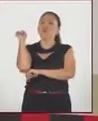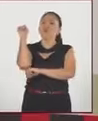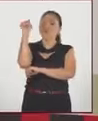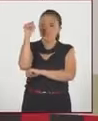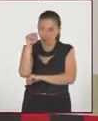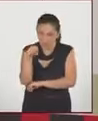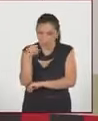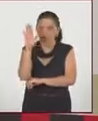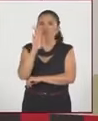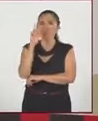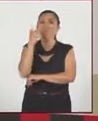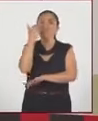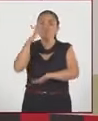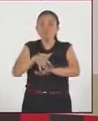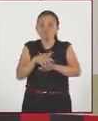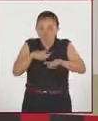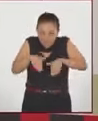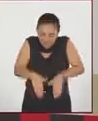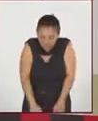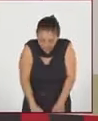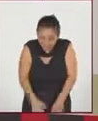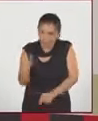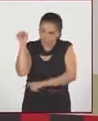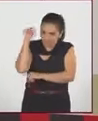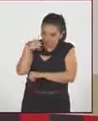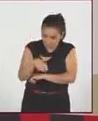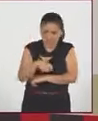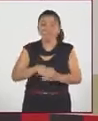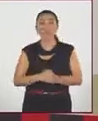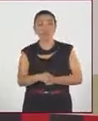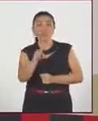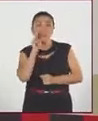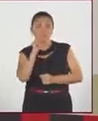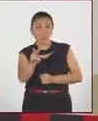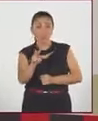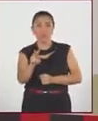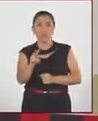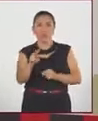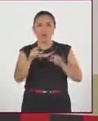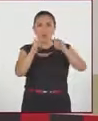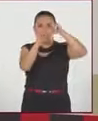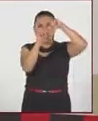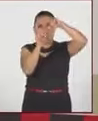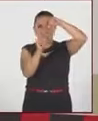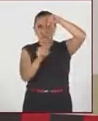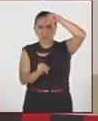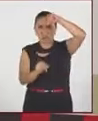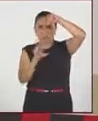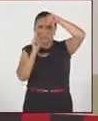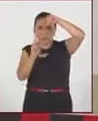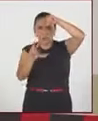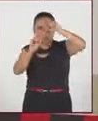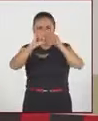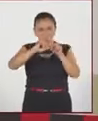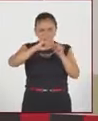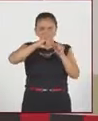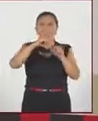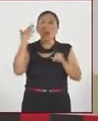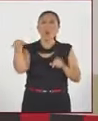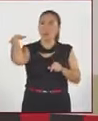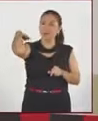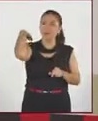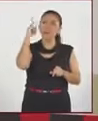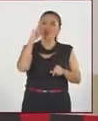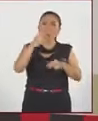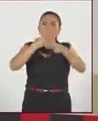intentando tocar sus pies, y como la columna está asimétrica se observa un levantamiento de la espalda, o sea, se